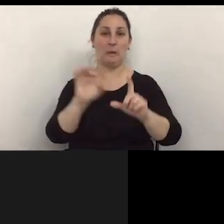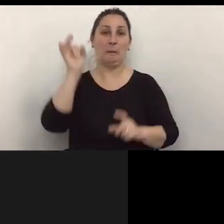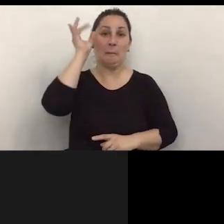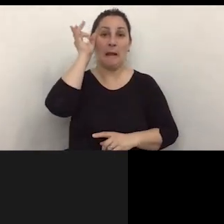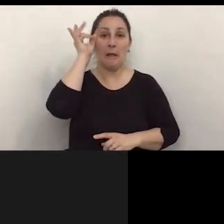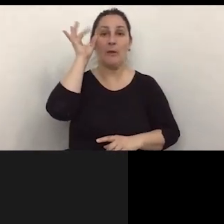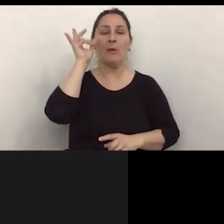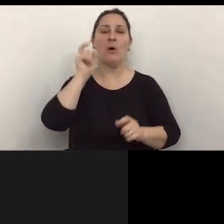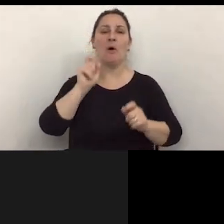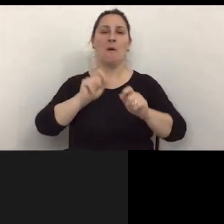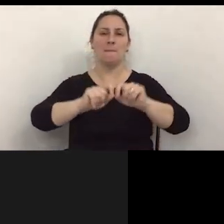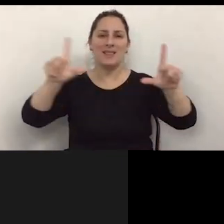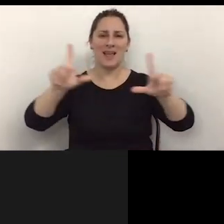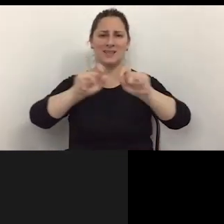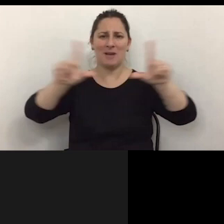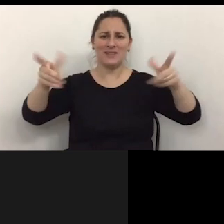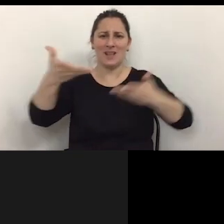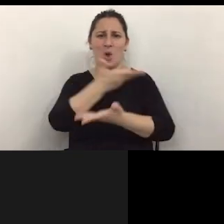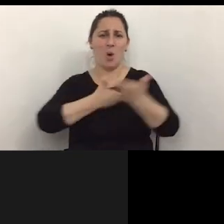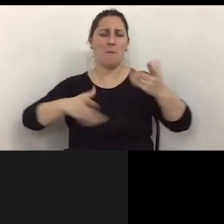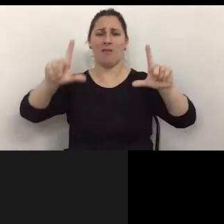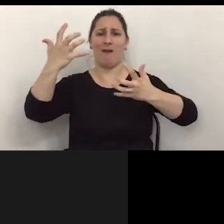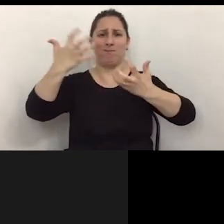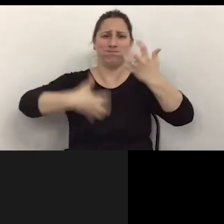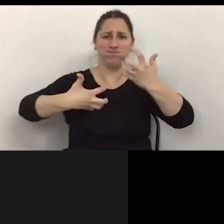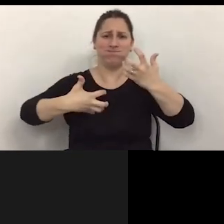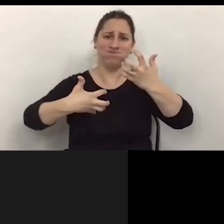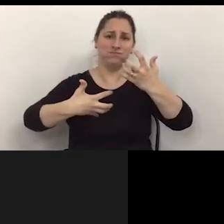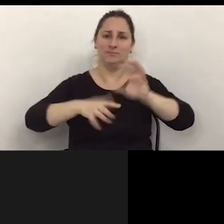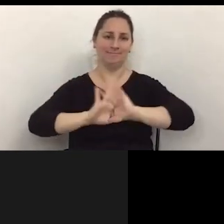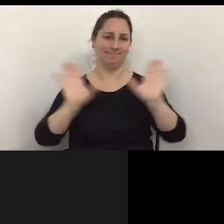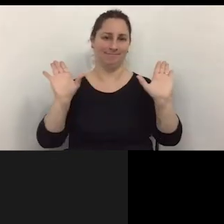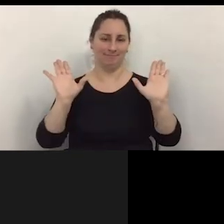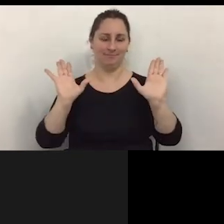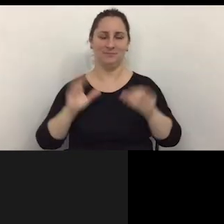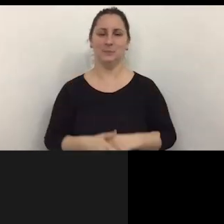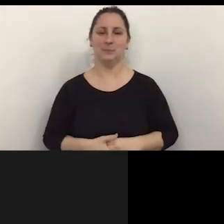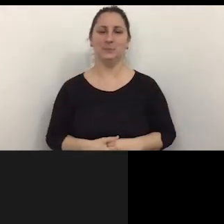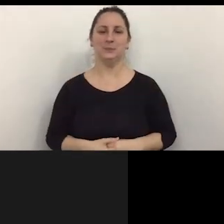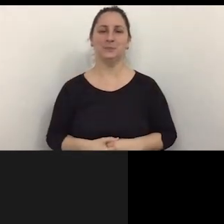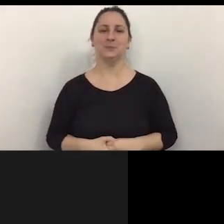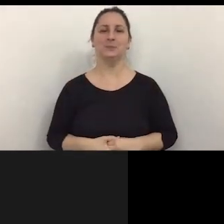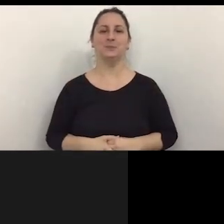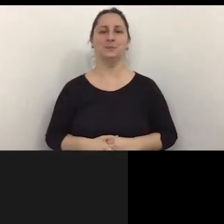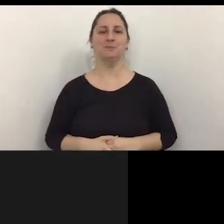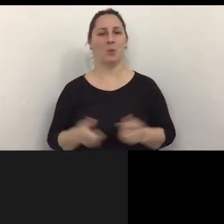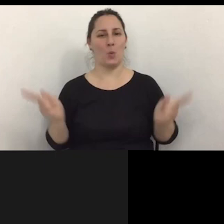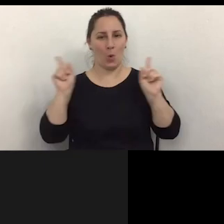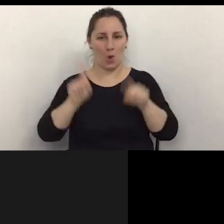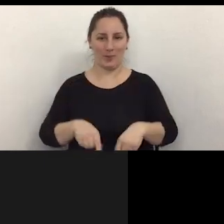la máquina no me quiso responder más. Así que bueno, acá estoy. Perfecto. Para lo que